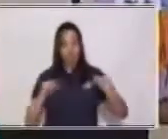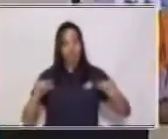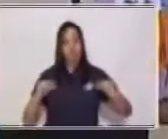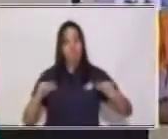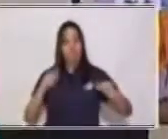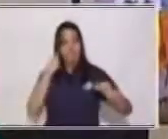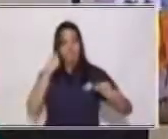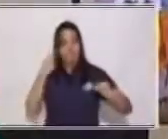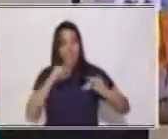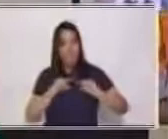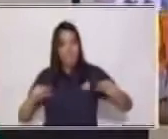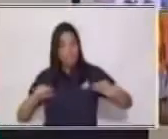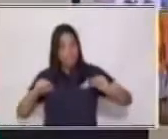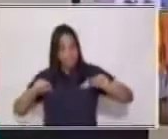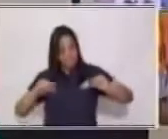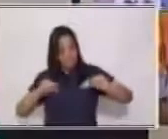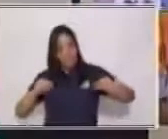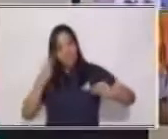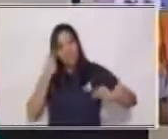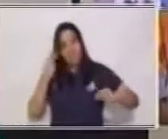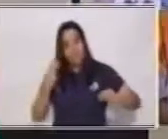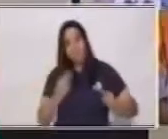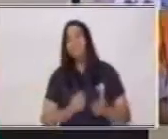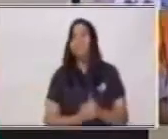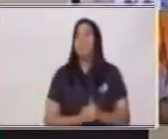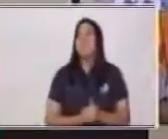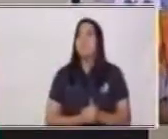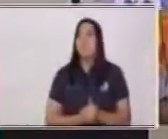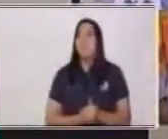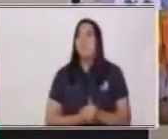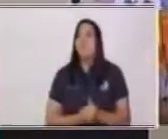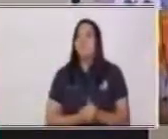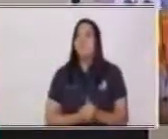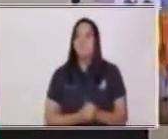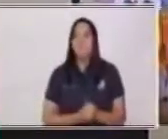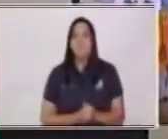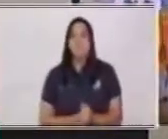Muy bien, entonces la vamos a colocar de este lado.